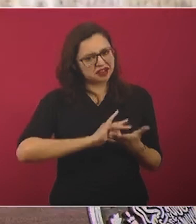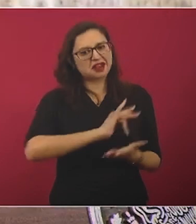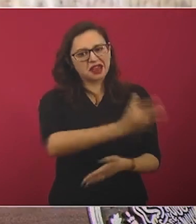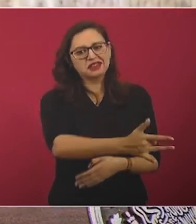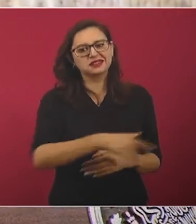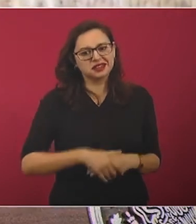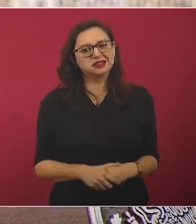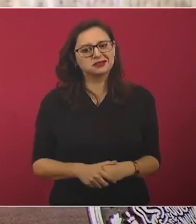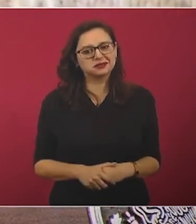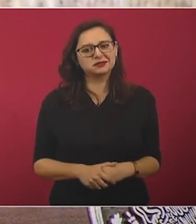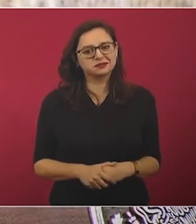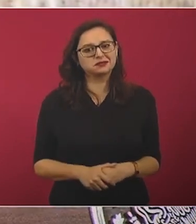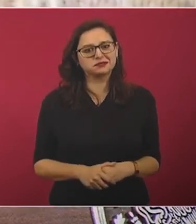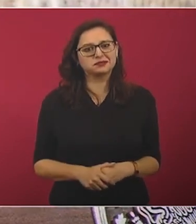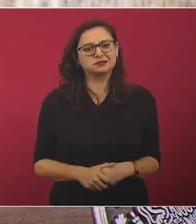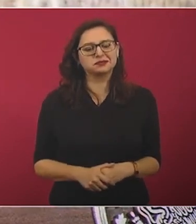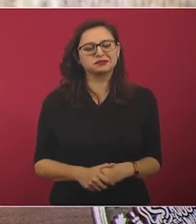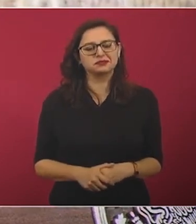para